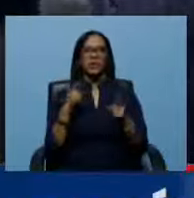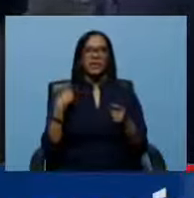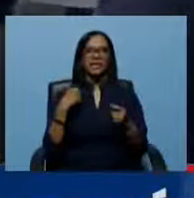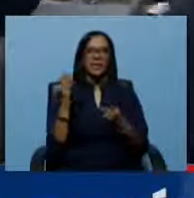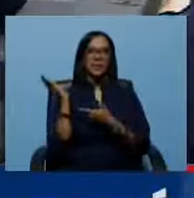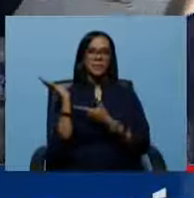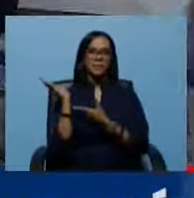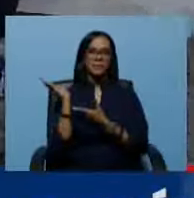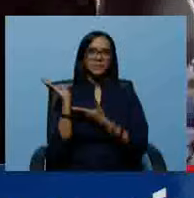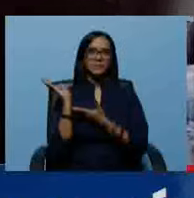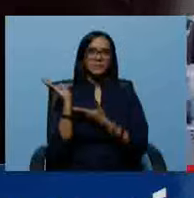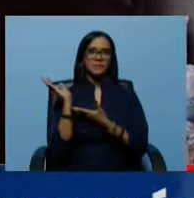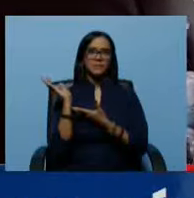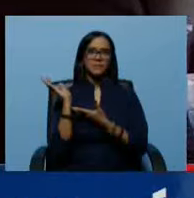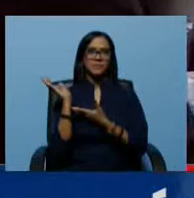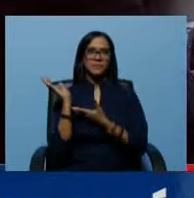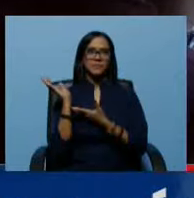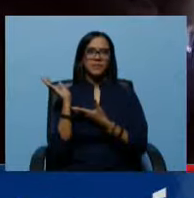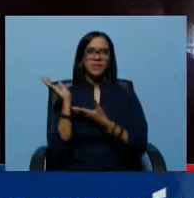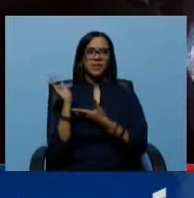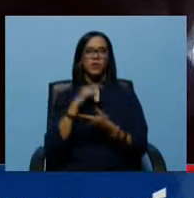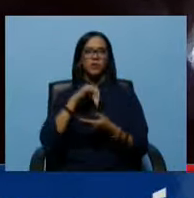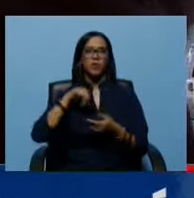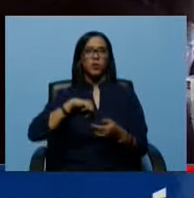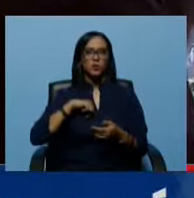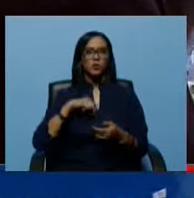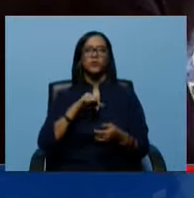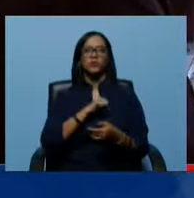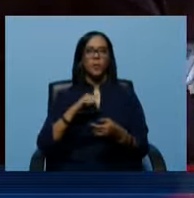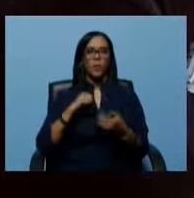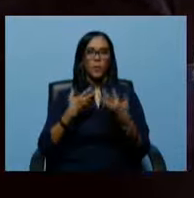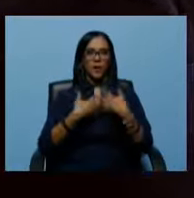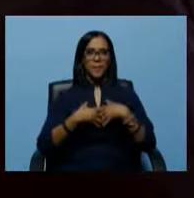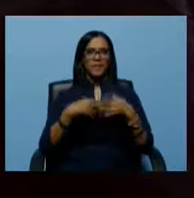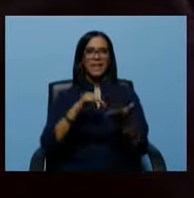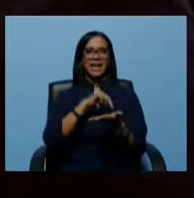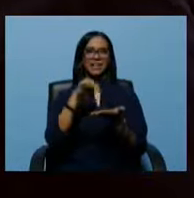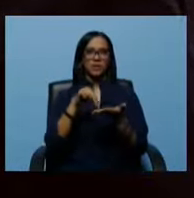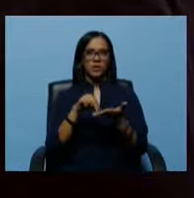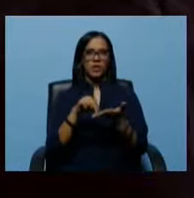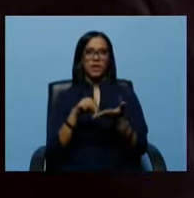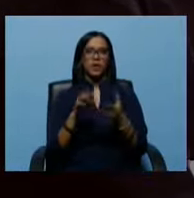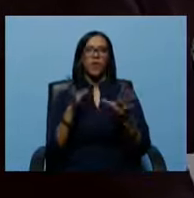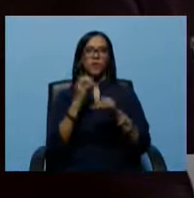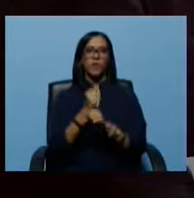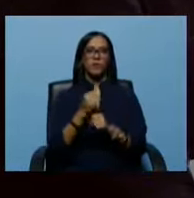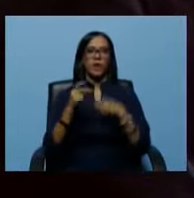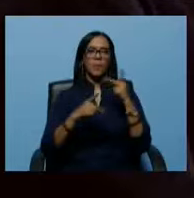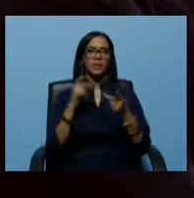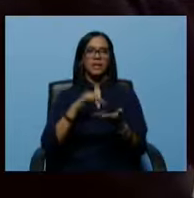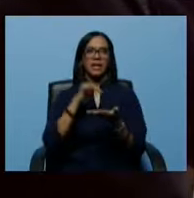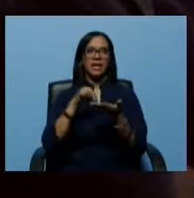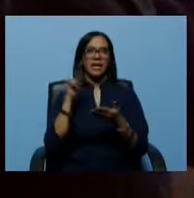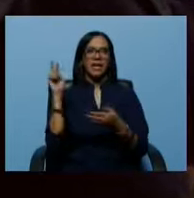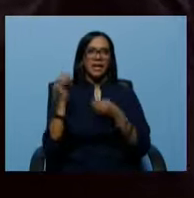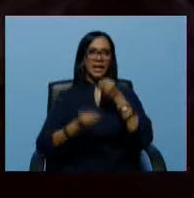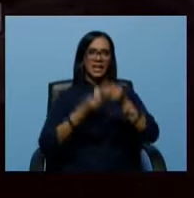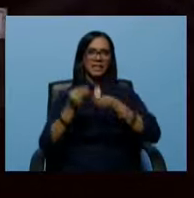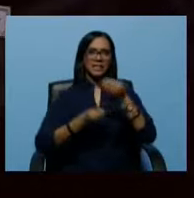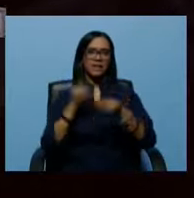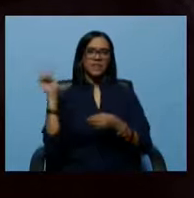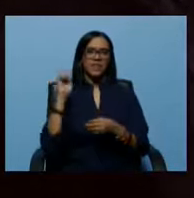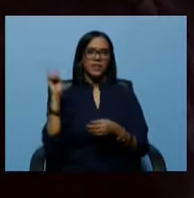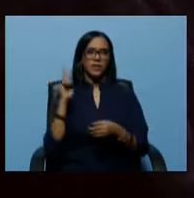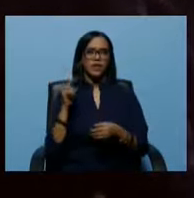por aquí? Nosotros somos una empresa nacional, creyendo en la producción nacional hecha en Venezuela. Es nuestro